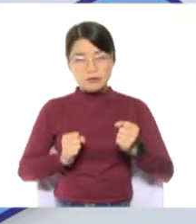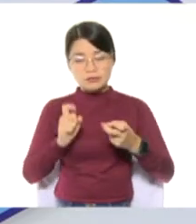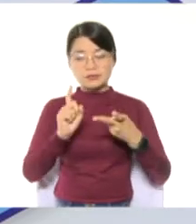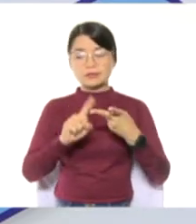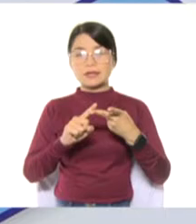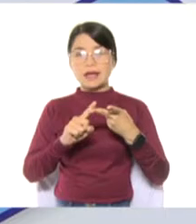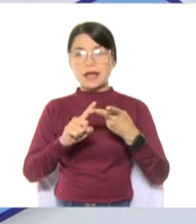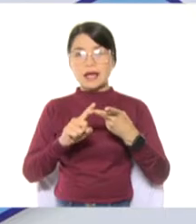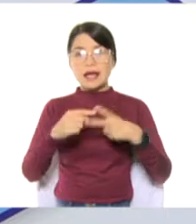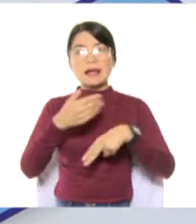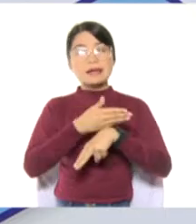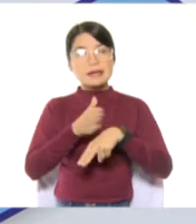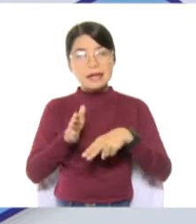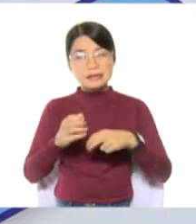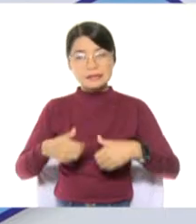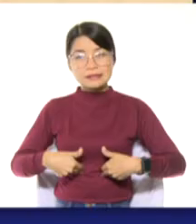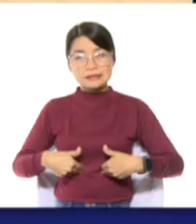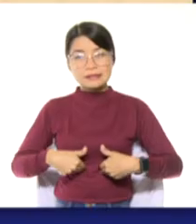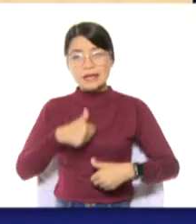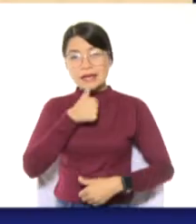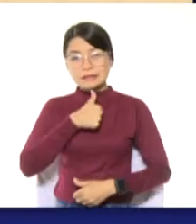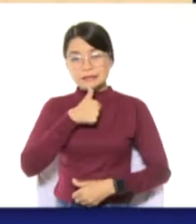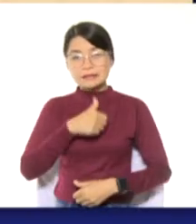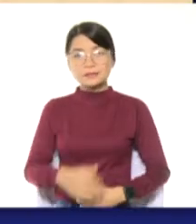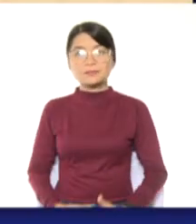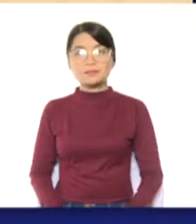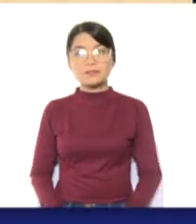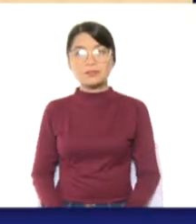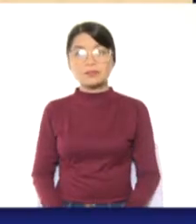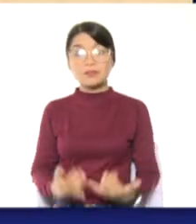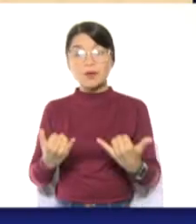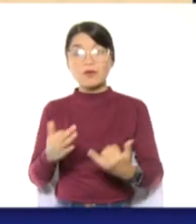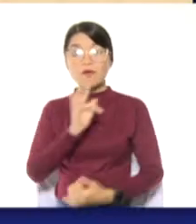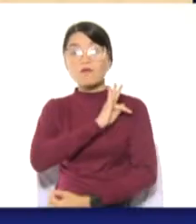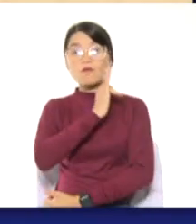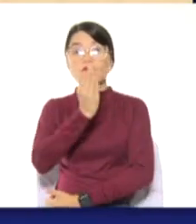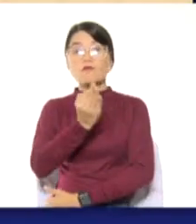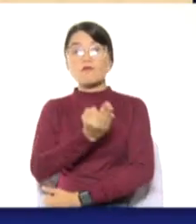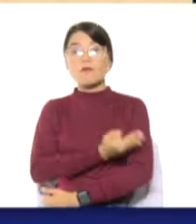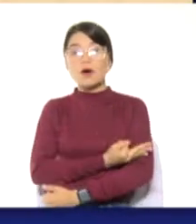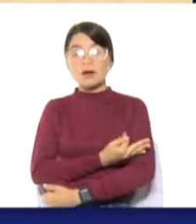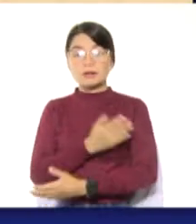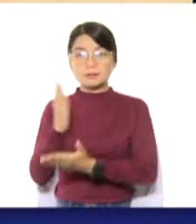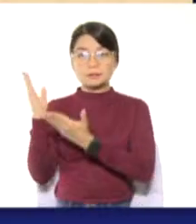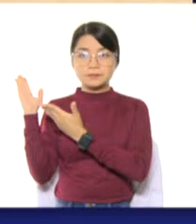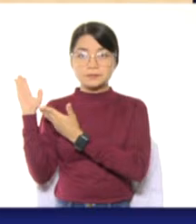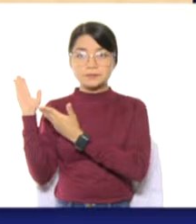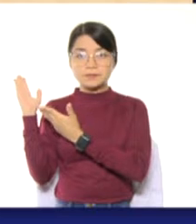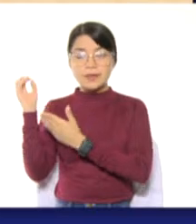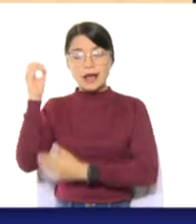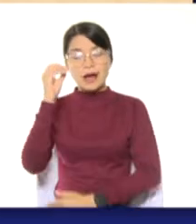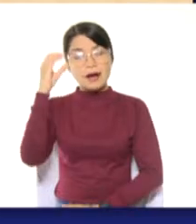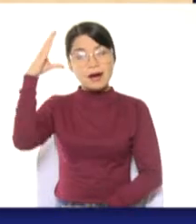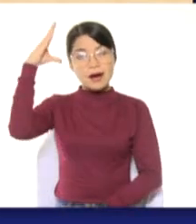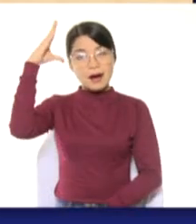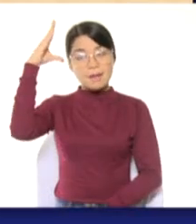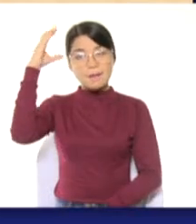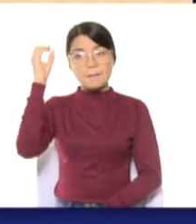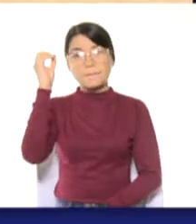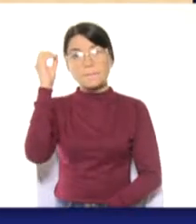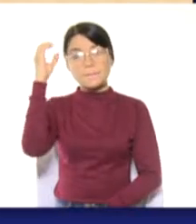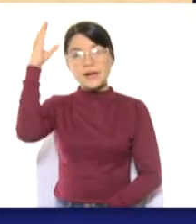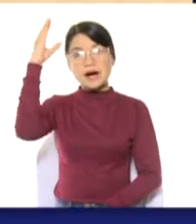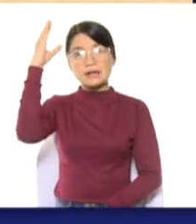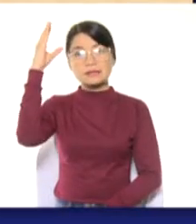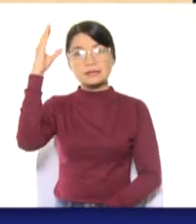vamos a revisar el día de hoy, que es la fuerza. La fuerza como capacidad física es la capacidad de vencer una resistencia